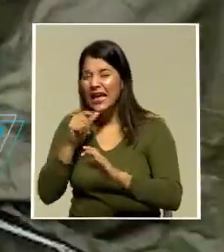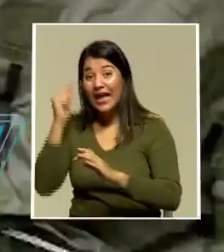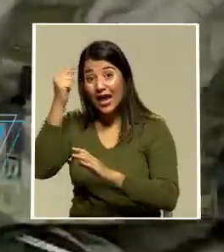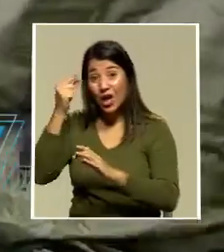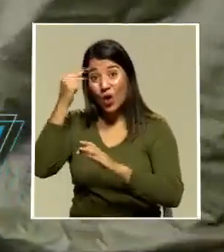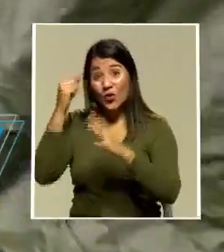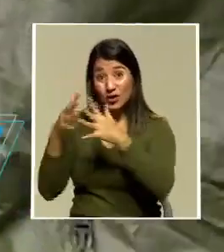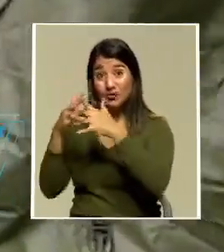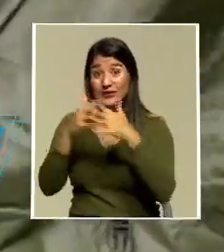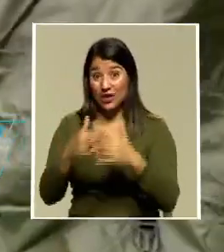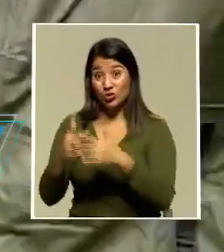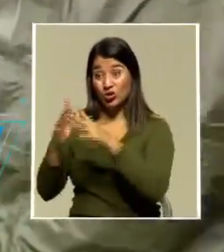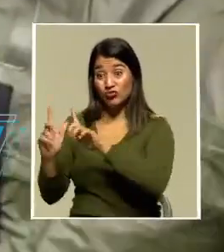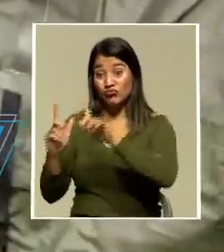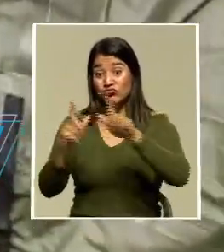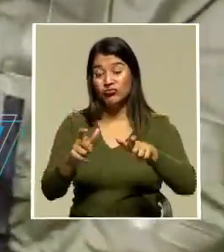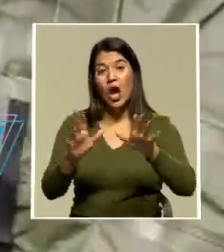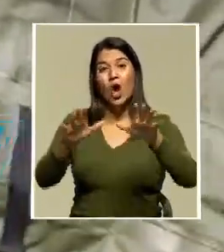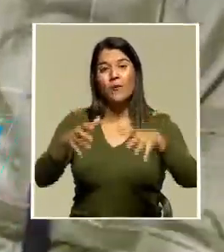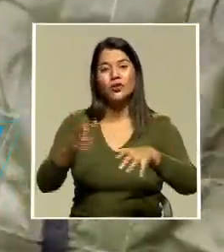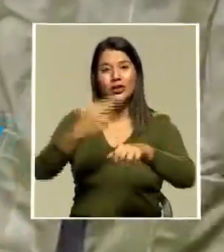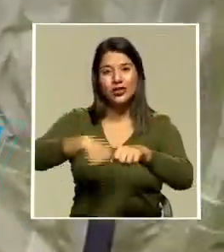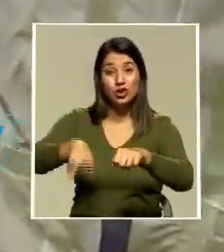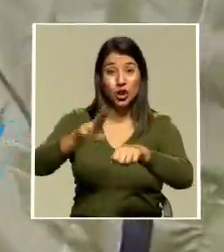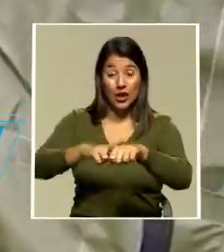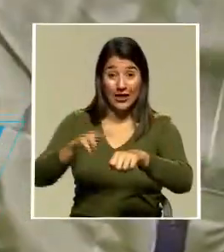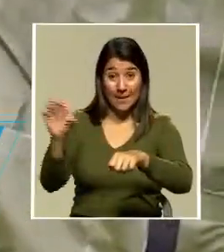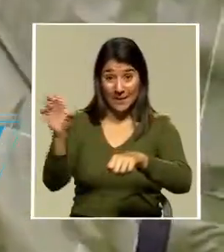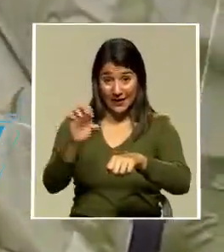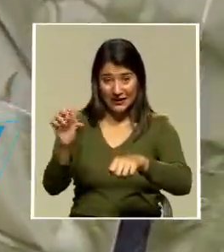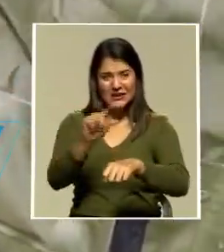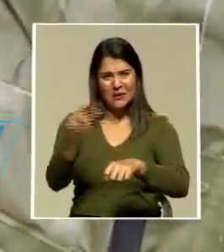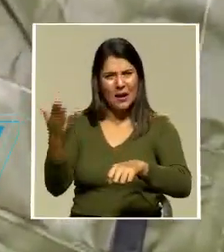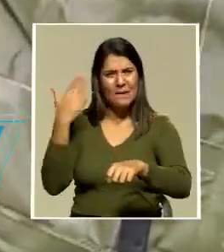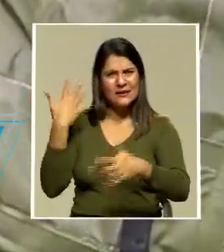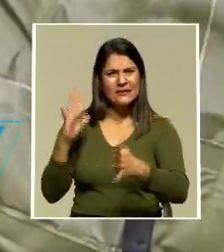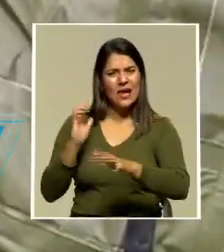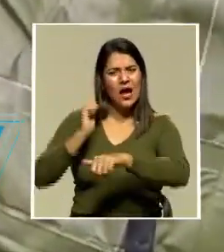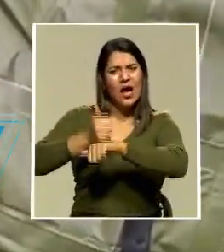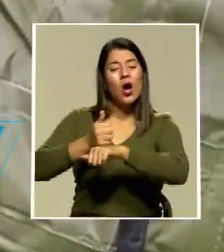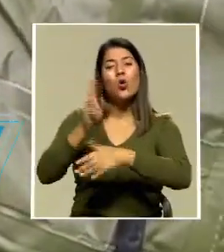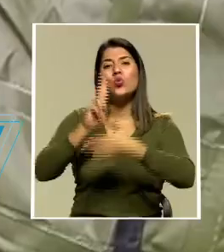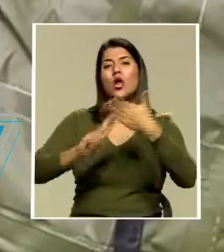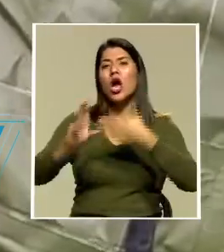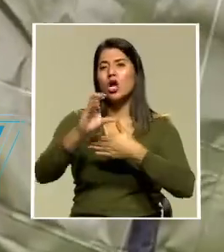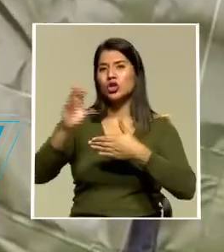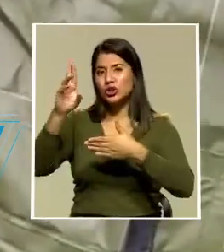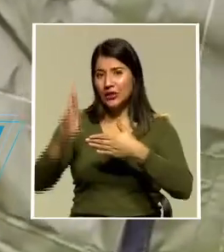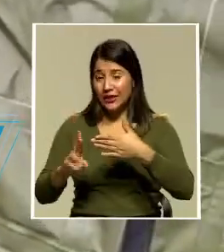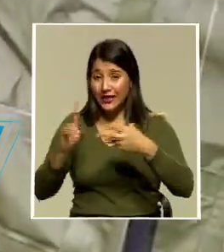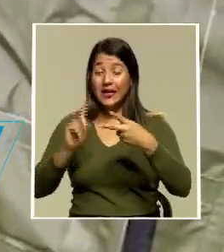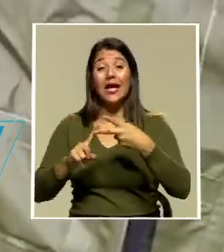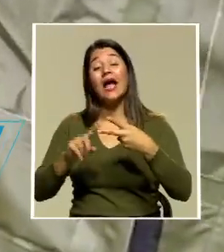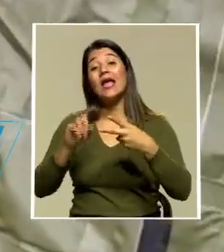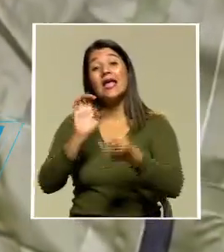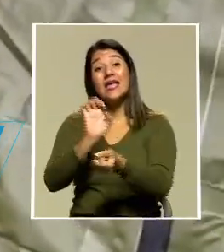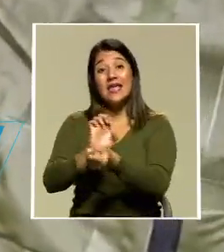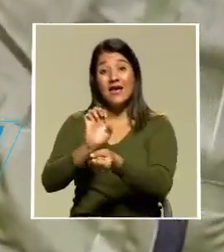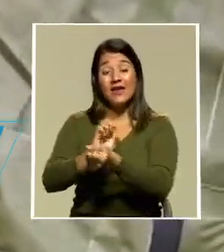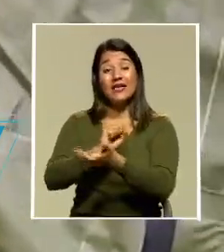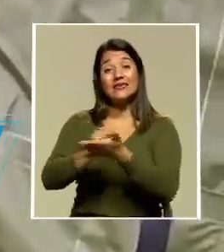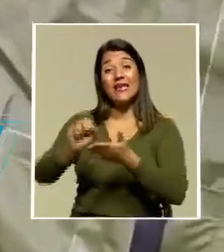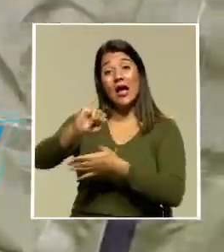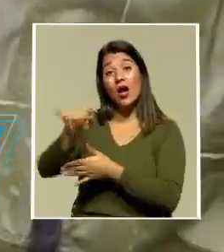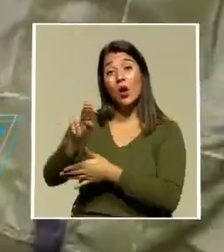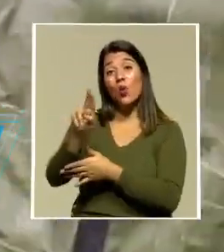Nacional de Emergencias. La semana pasada se instalaron estas tiendas en la Universidad de Costa Rica en Montes de Oca y en el EVAIS de San Juan Sur de Poás. Ayer